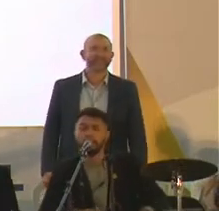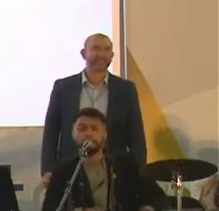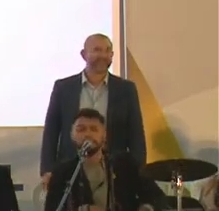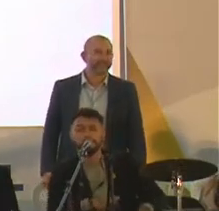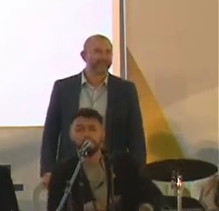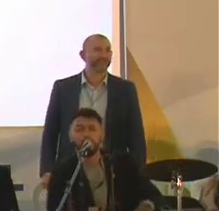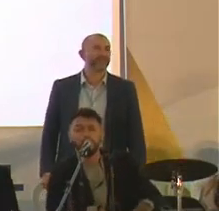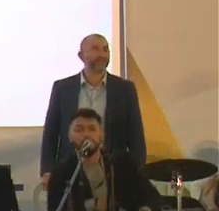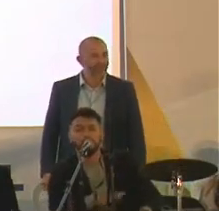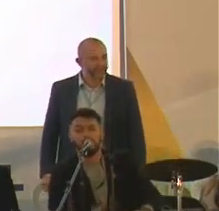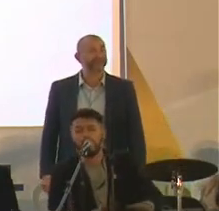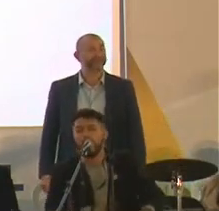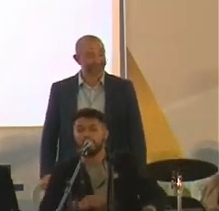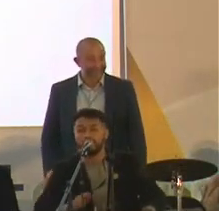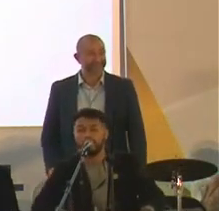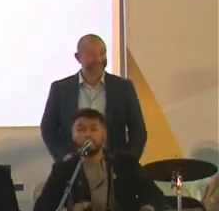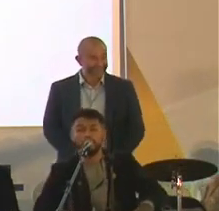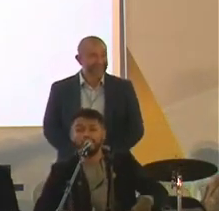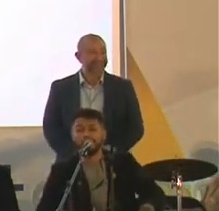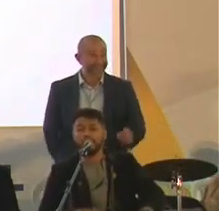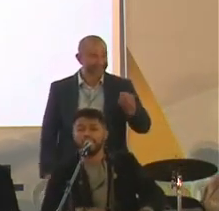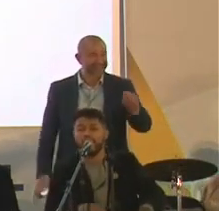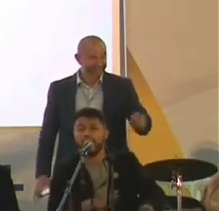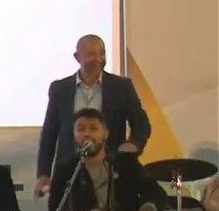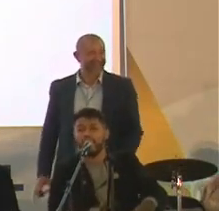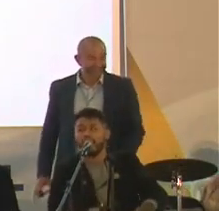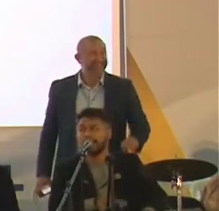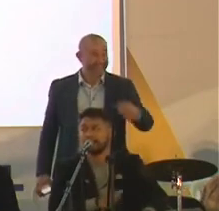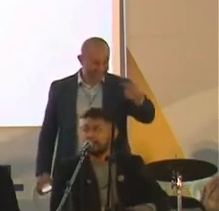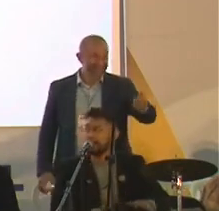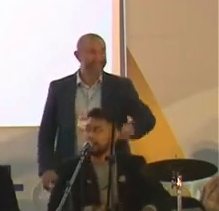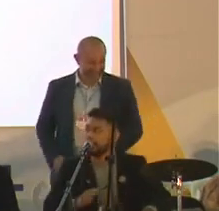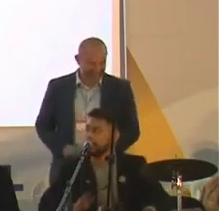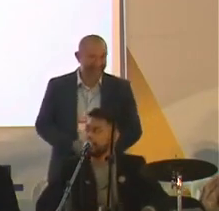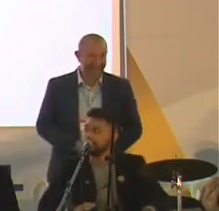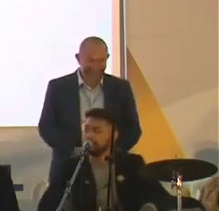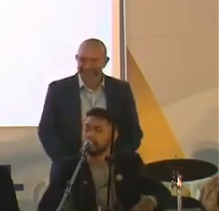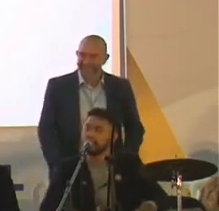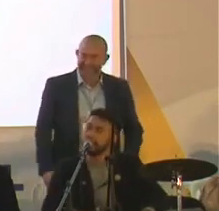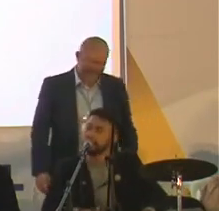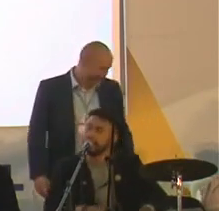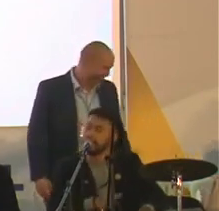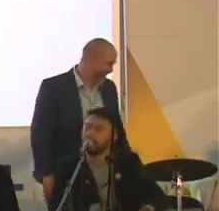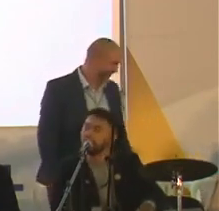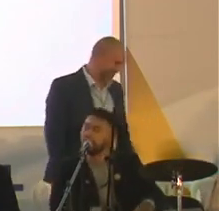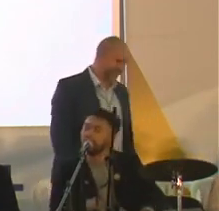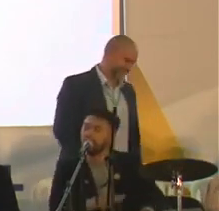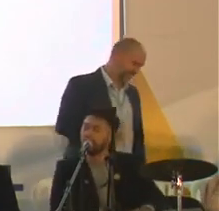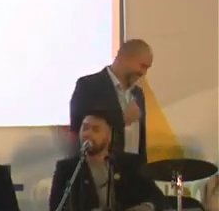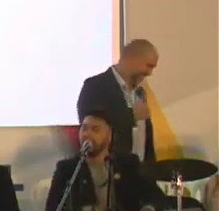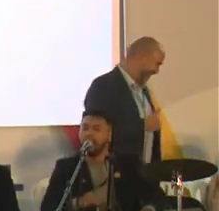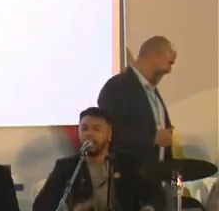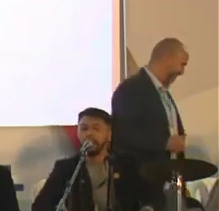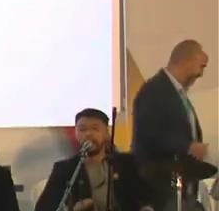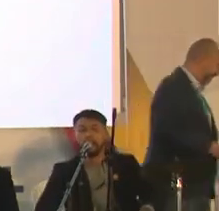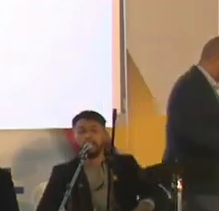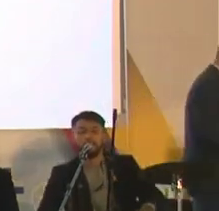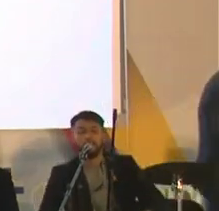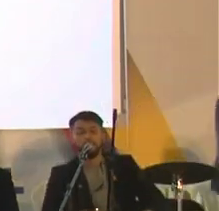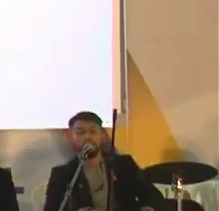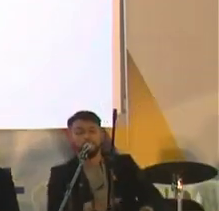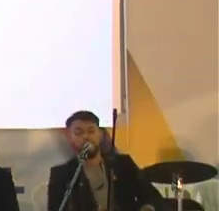para el canto, sino poesía haciendo incontenible